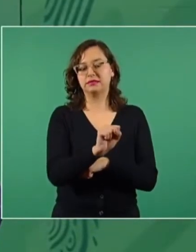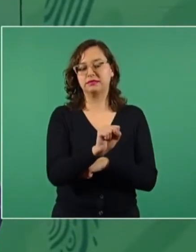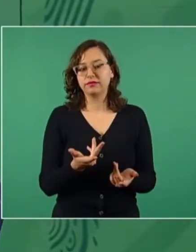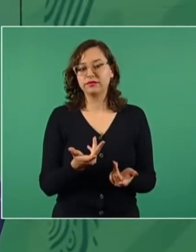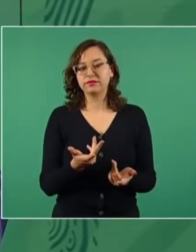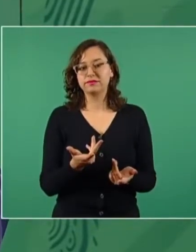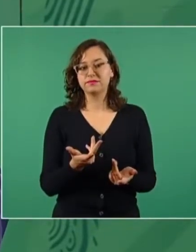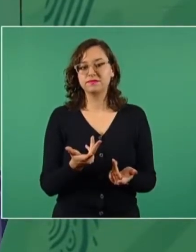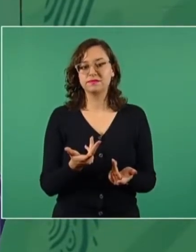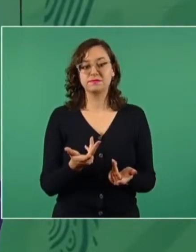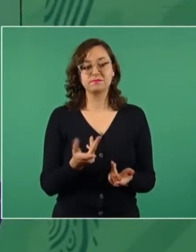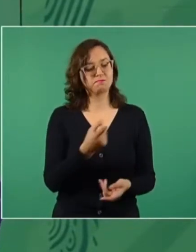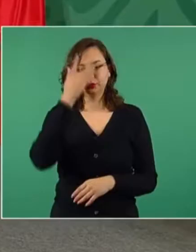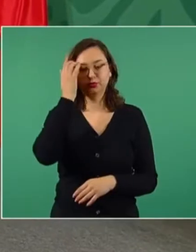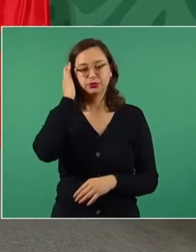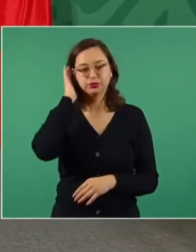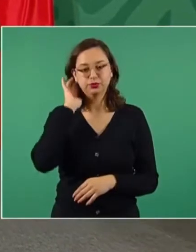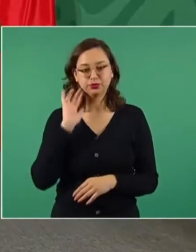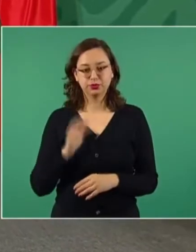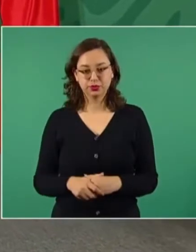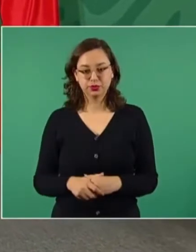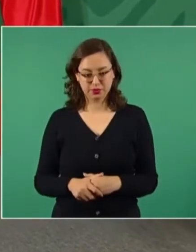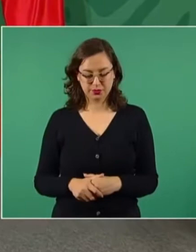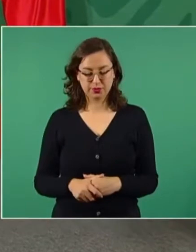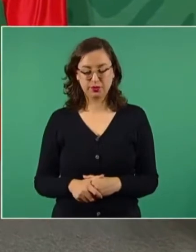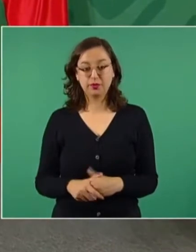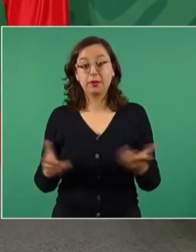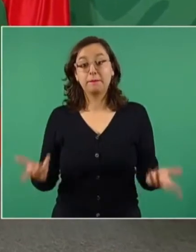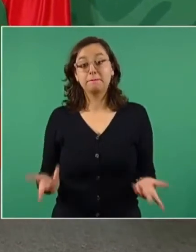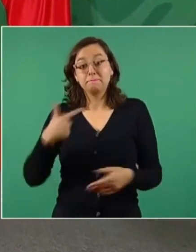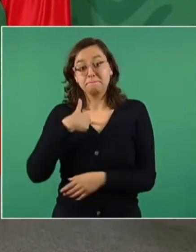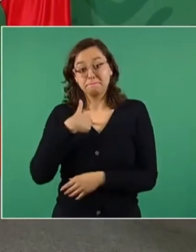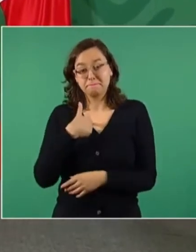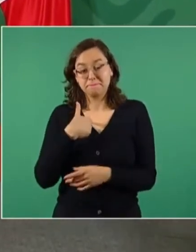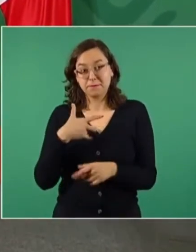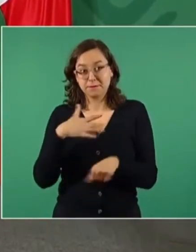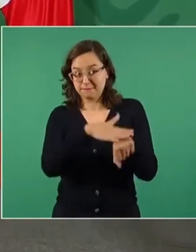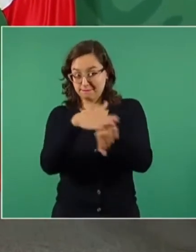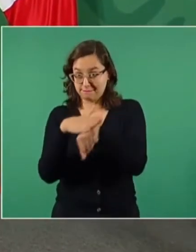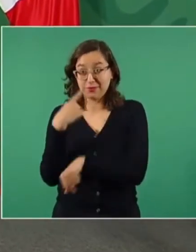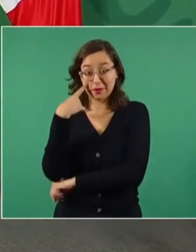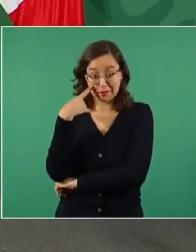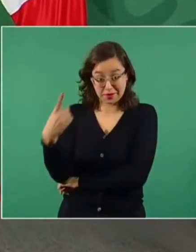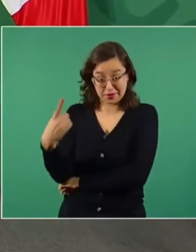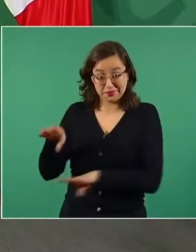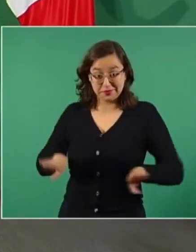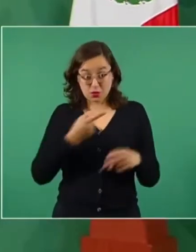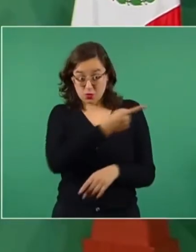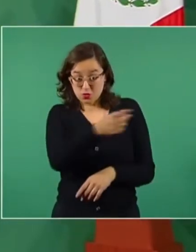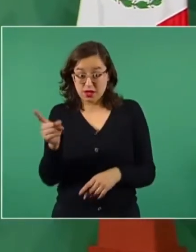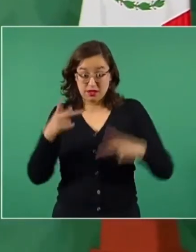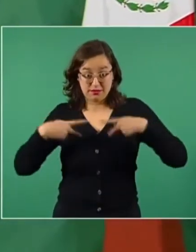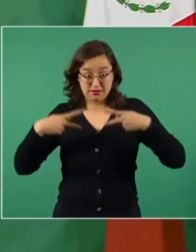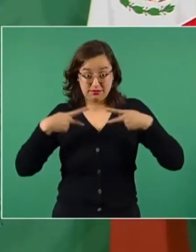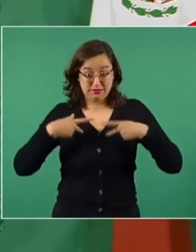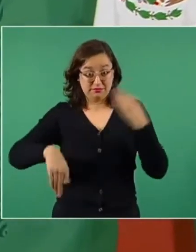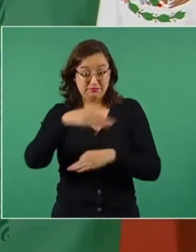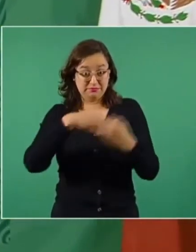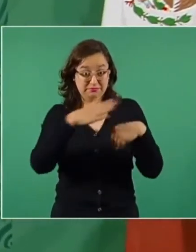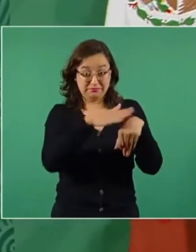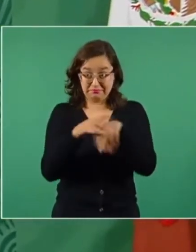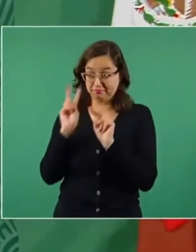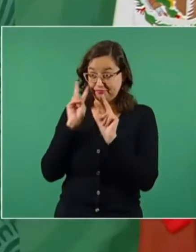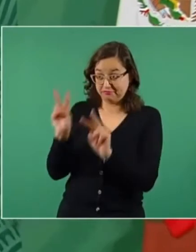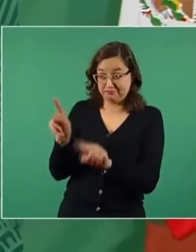Y finísimas personas. Yo invito a todos a que observemos la actitud del INE, porque están